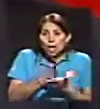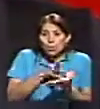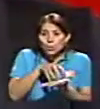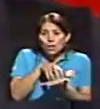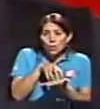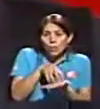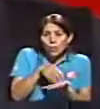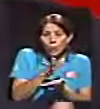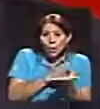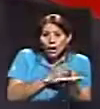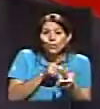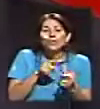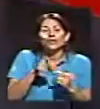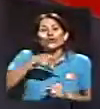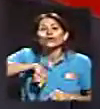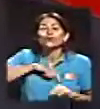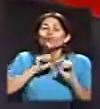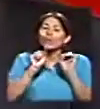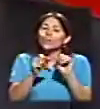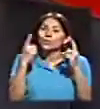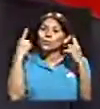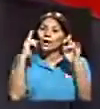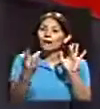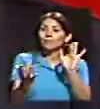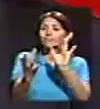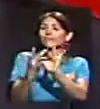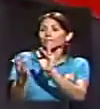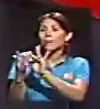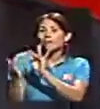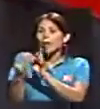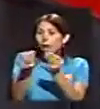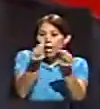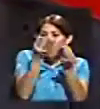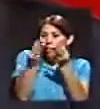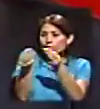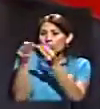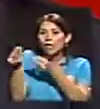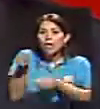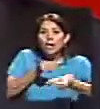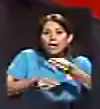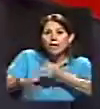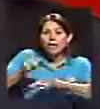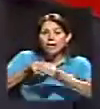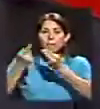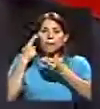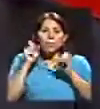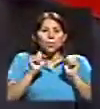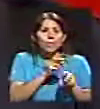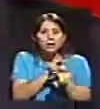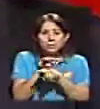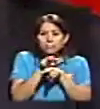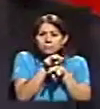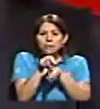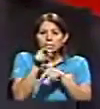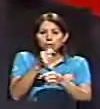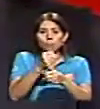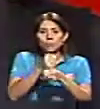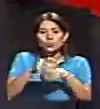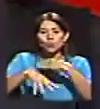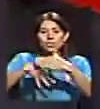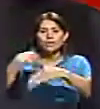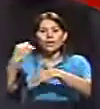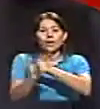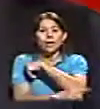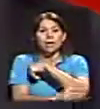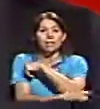tiene dudas, podamos pues lograr esos intercambios de información para poder estar monitoreando estas operaciones. Pero sí